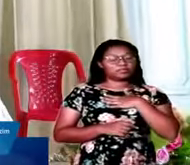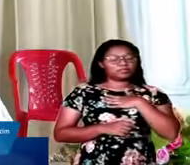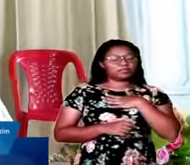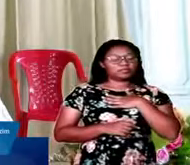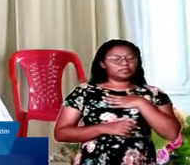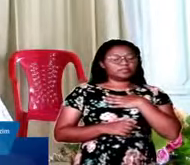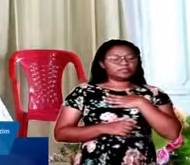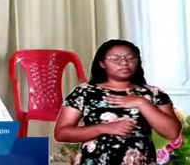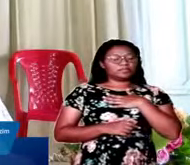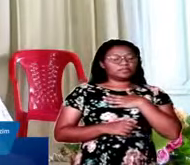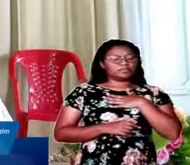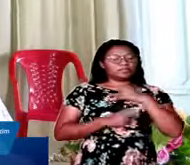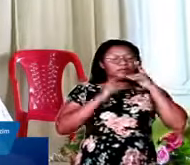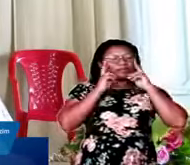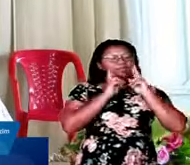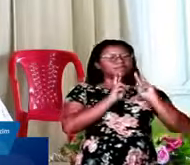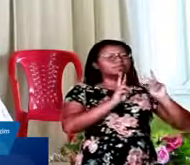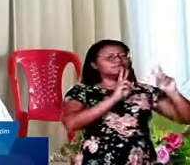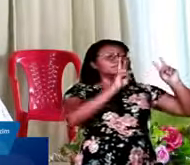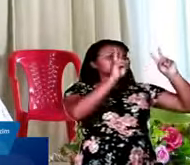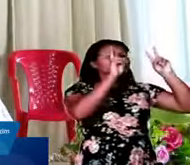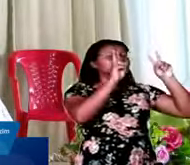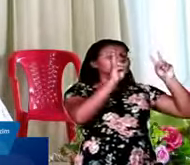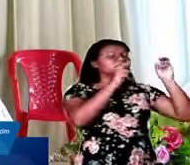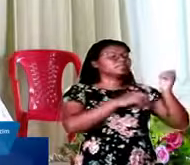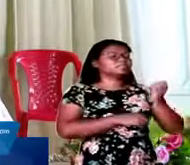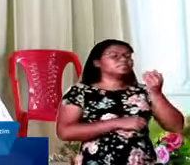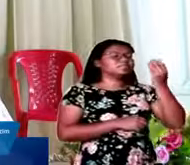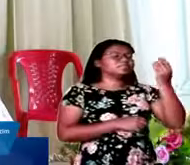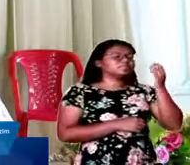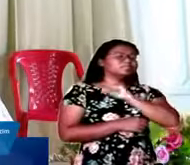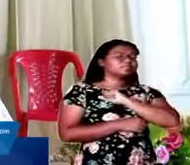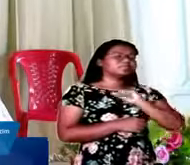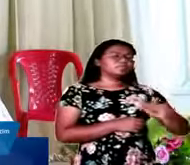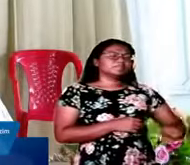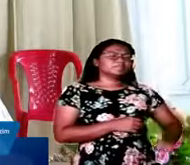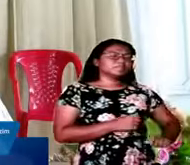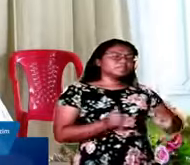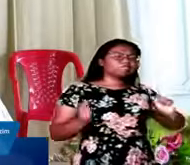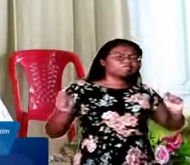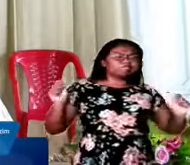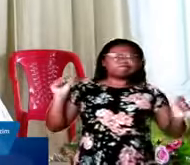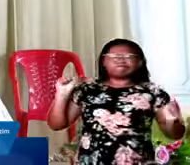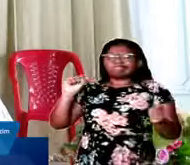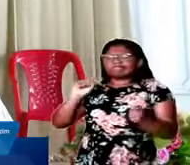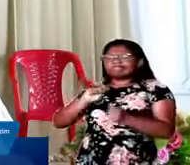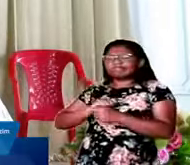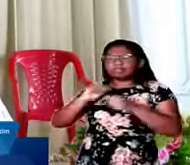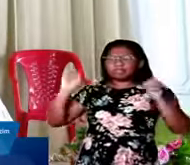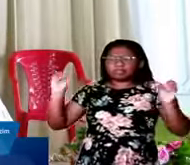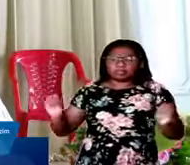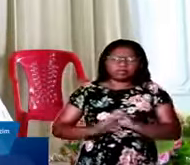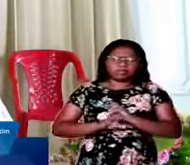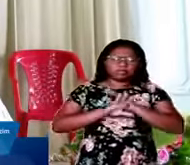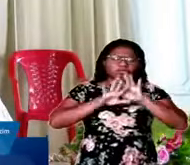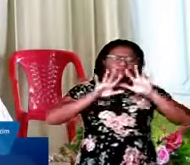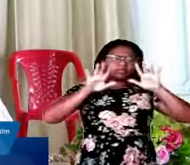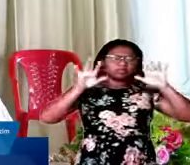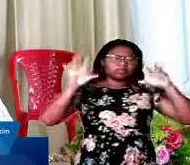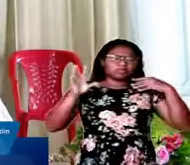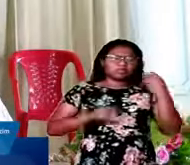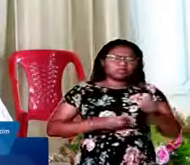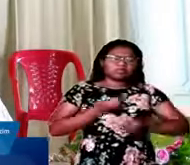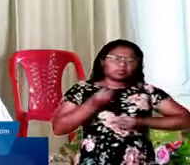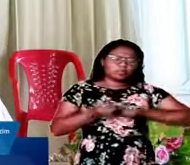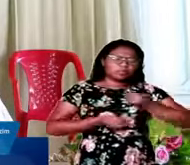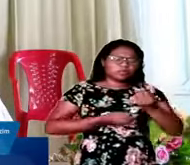volvemos nuestros ojos hacia ti, Señor, y nos transformas de gloria en gloria, y nos haces